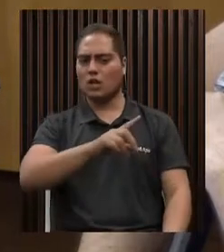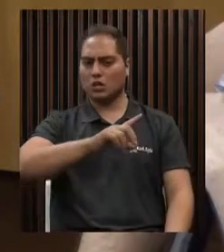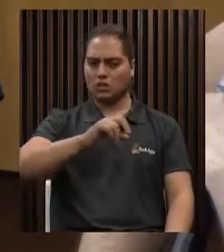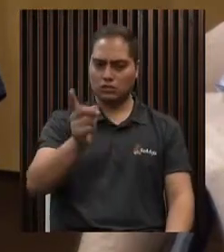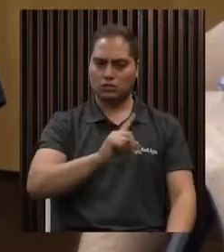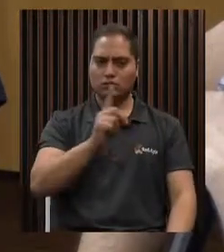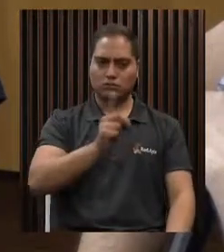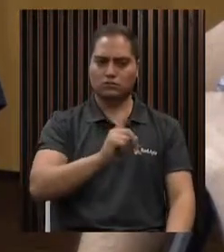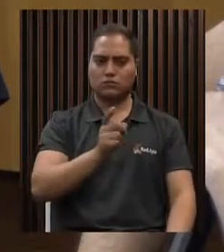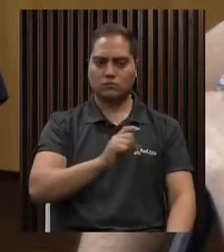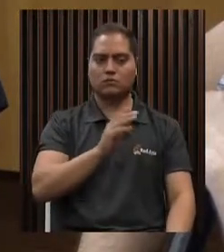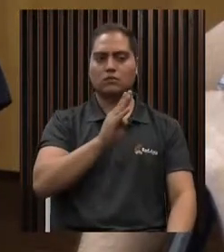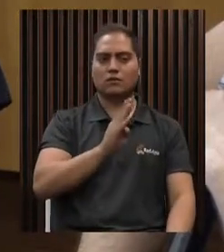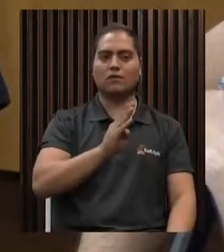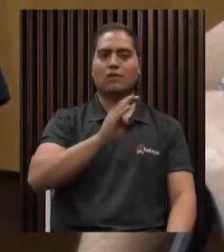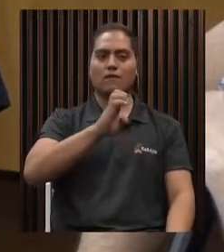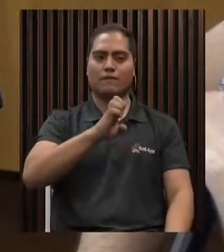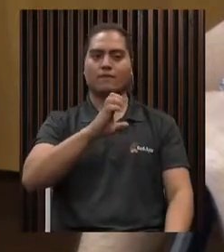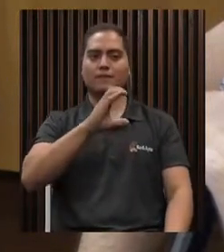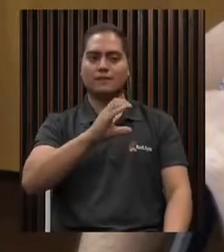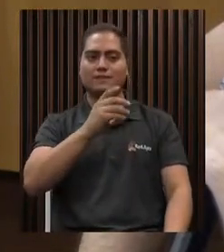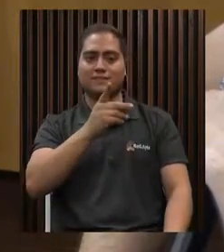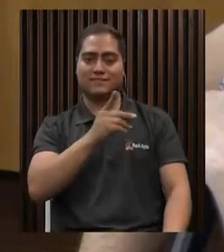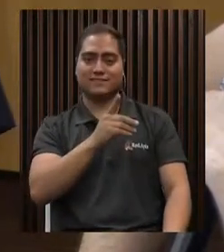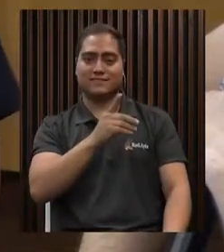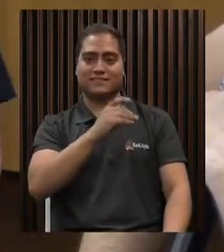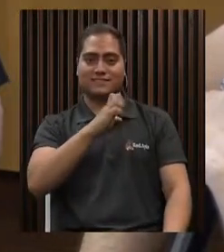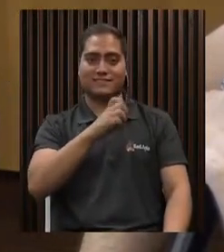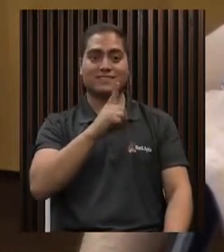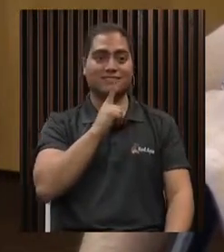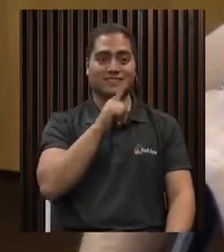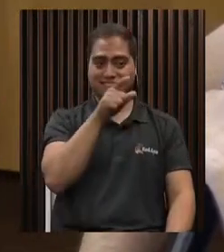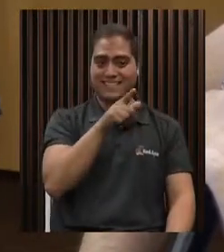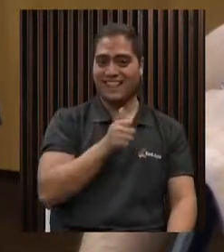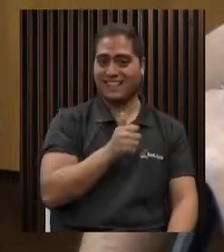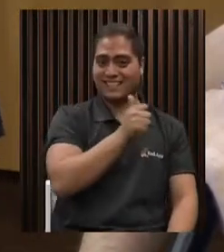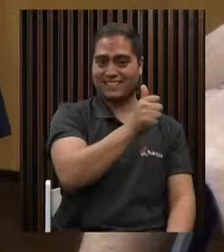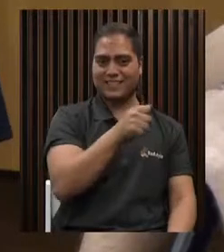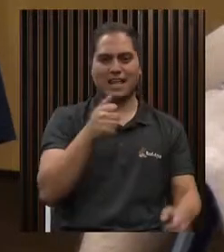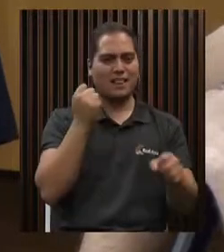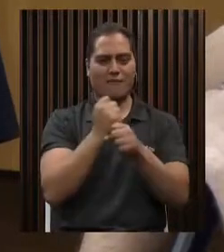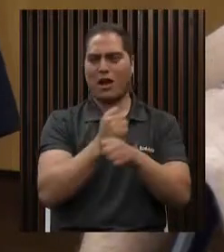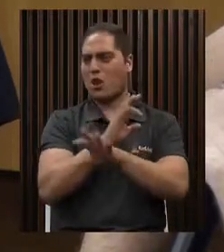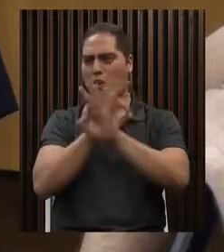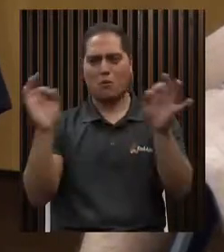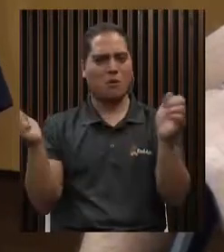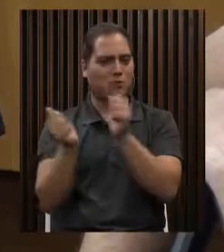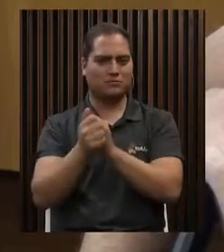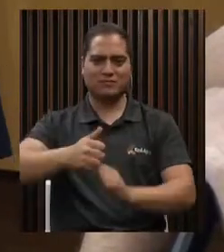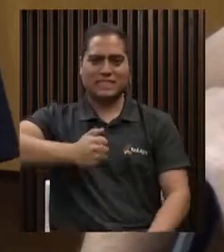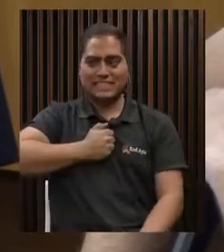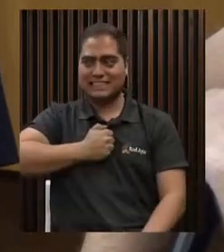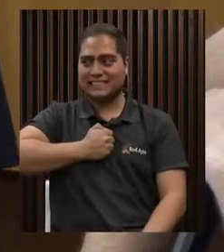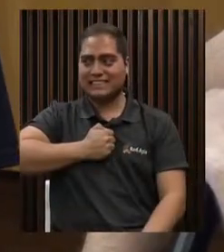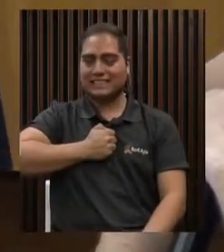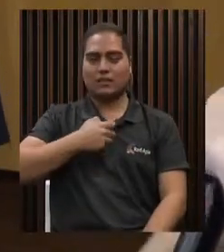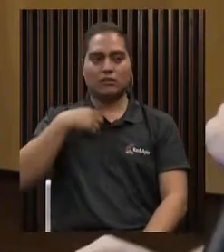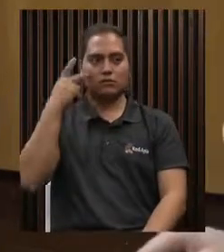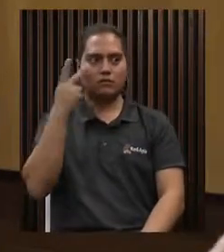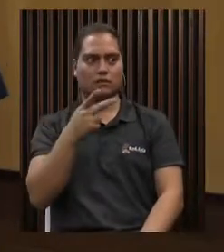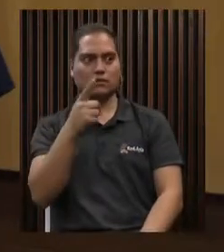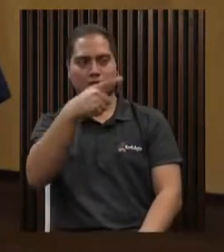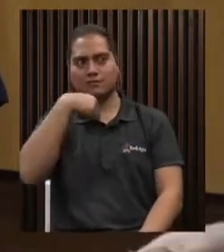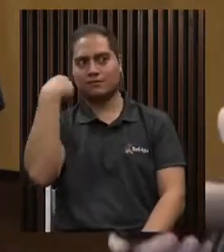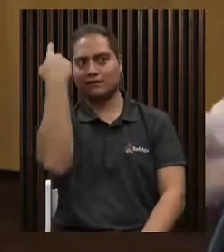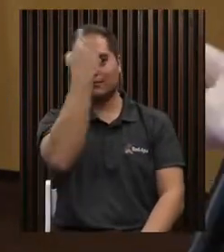nunca va a trabajar, nunca va a funcionar con Yes y con Not I. Y cuando dijeron eso y me di cuenta por la expresión de Face